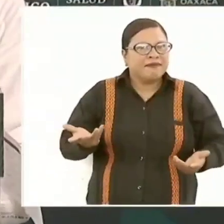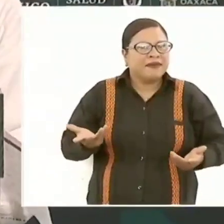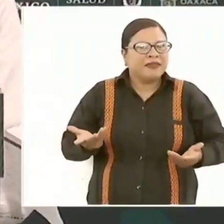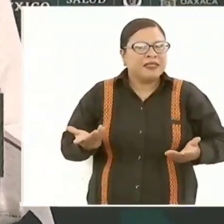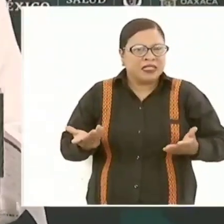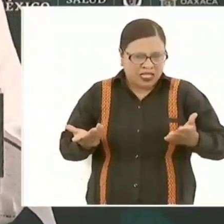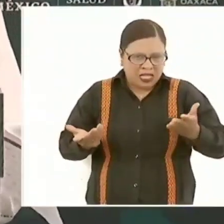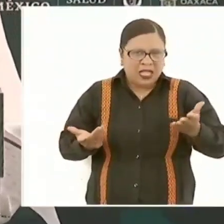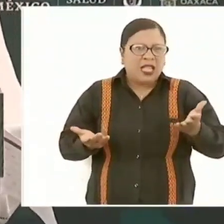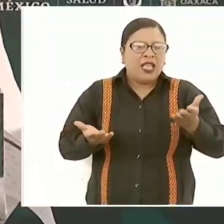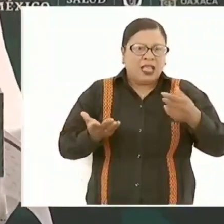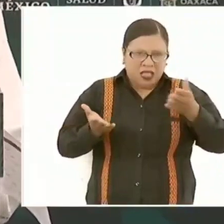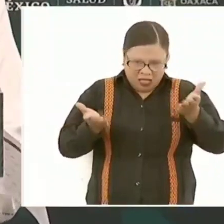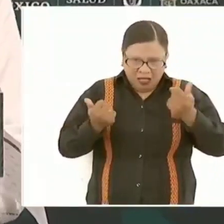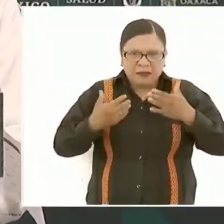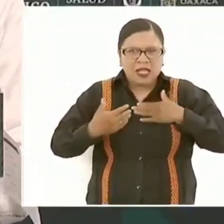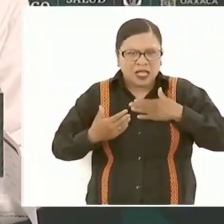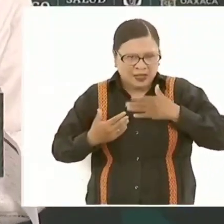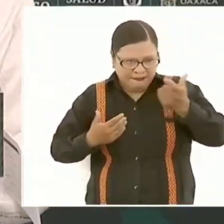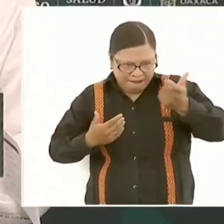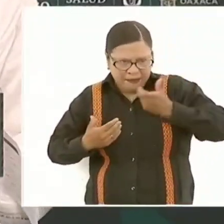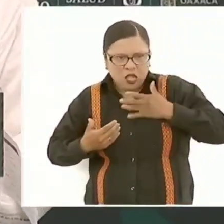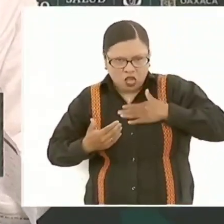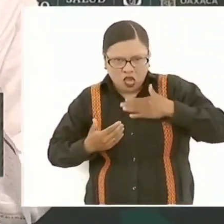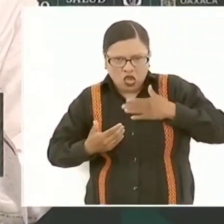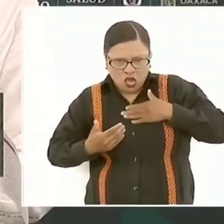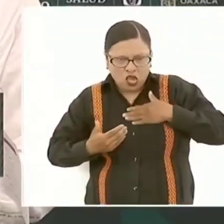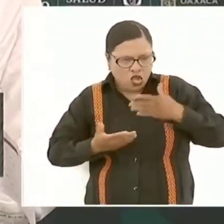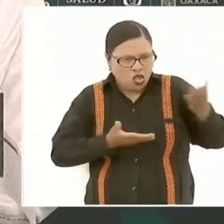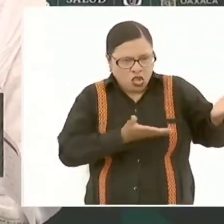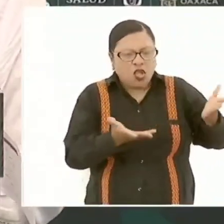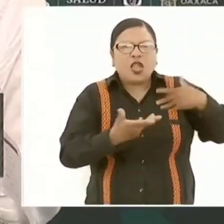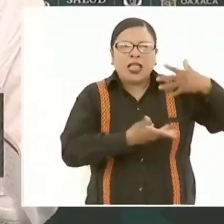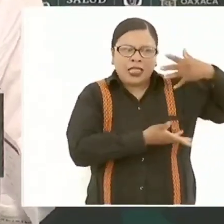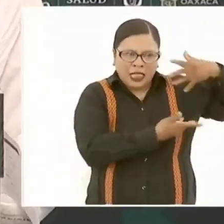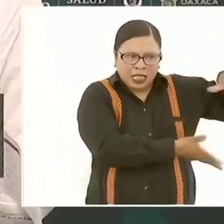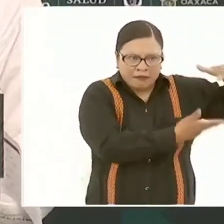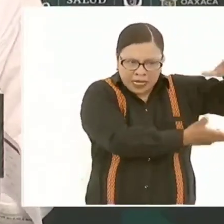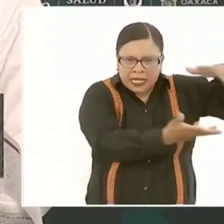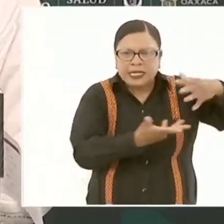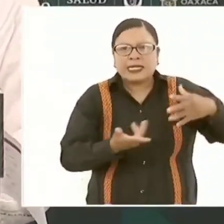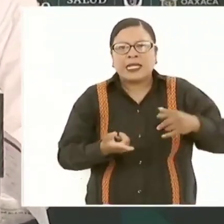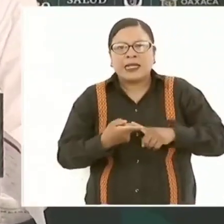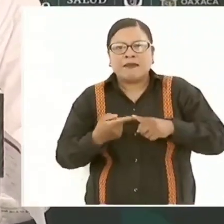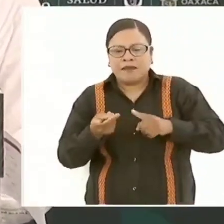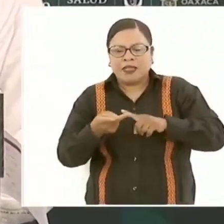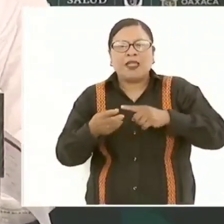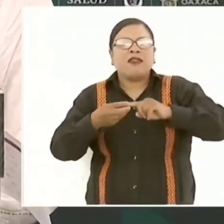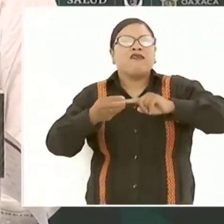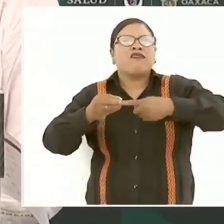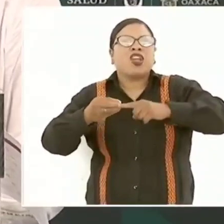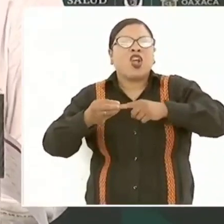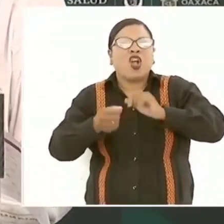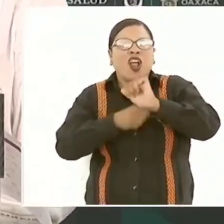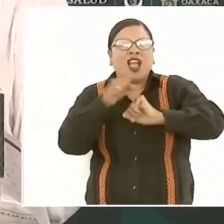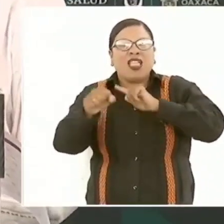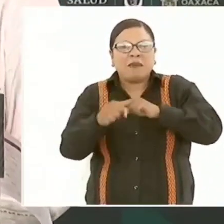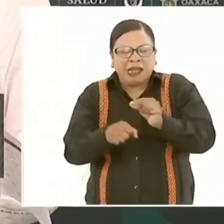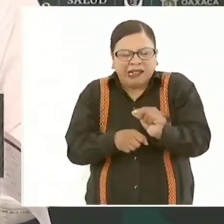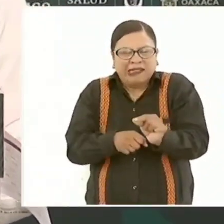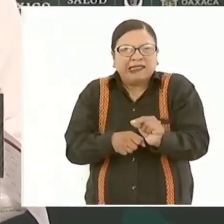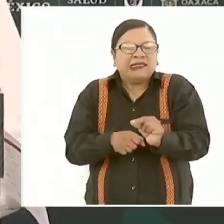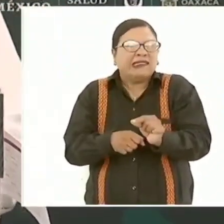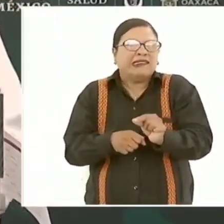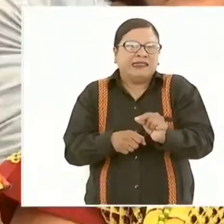a mí y yo voy a entregar a la gente la despensa, ¿no?, el frijol con gorgojo,